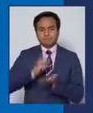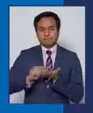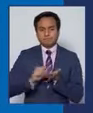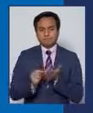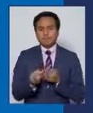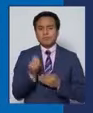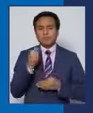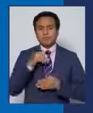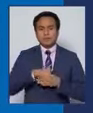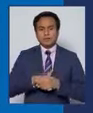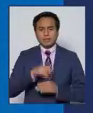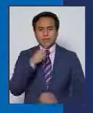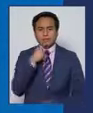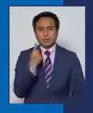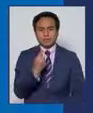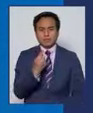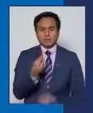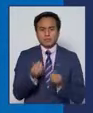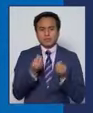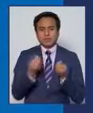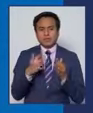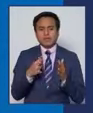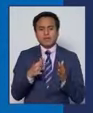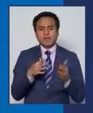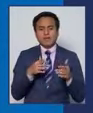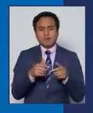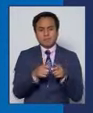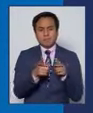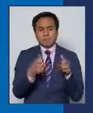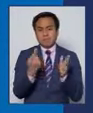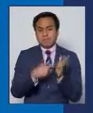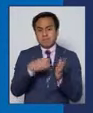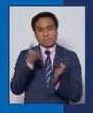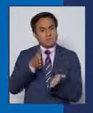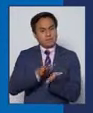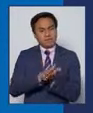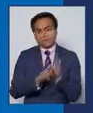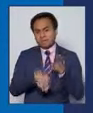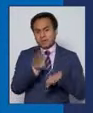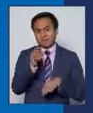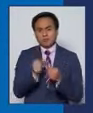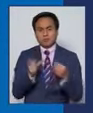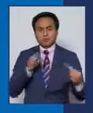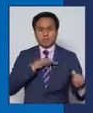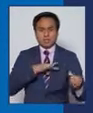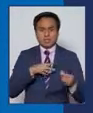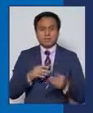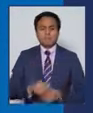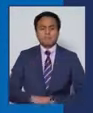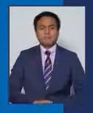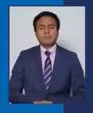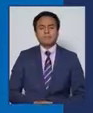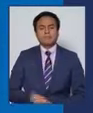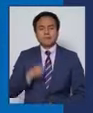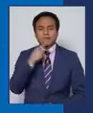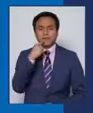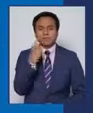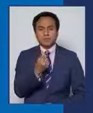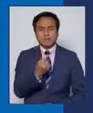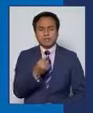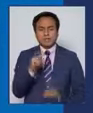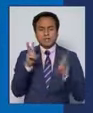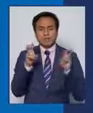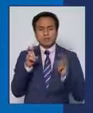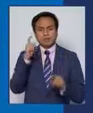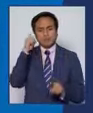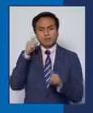Subsecretario, buenas tardes. Preguntarle, bueno, superamos la barrera ya de los 1.000 fallecidos en el territorio nacional. Le quería preguntar si esto estaba dentro